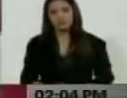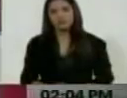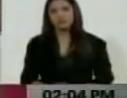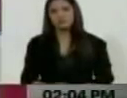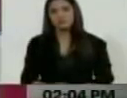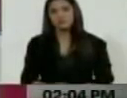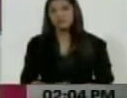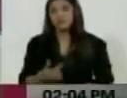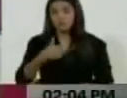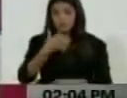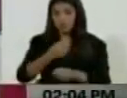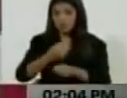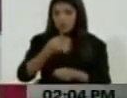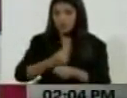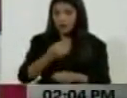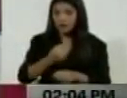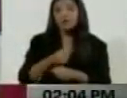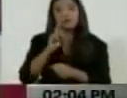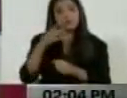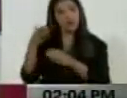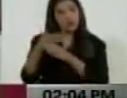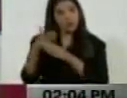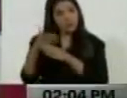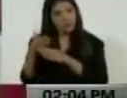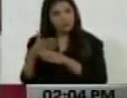con los que yo trabajé y con los que compartí